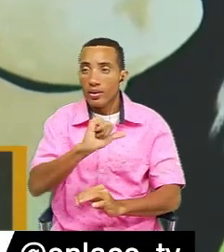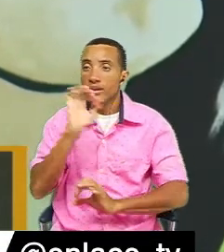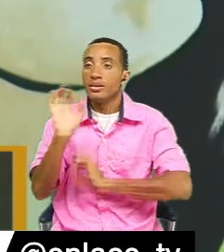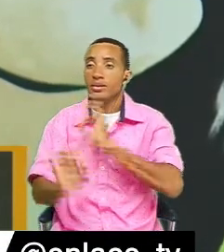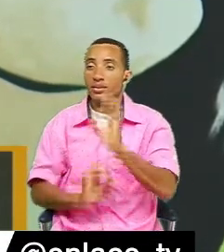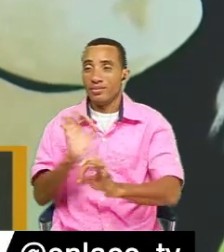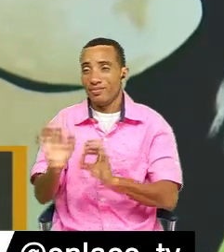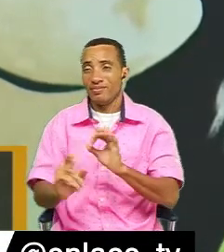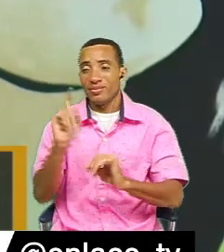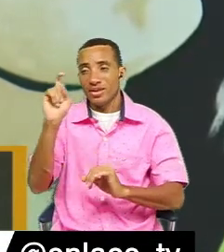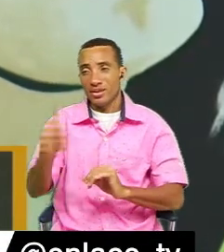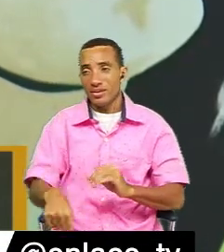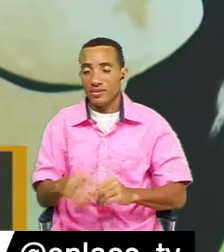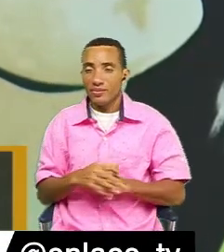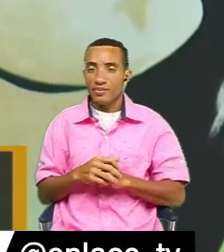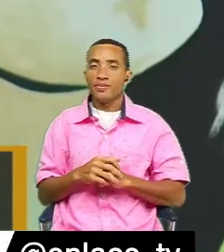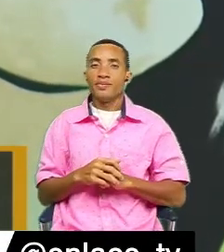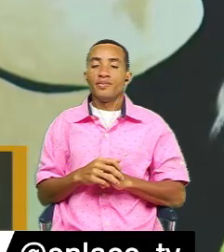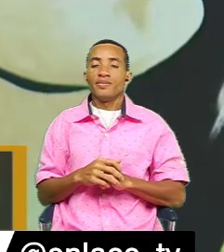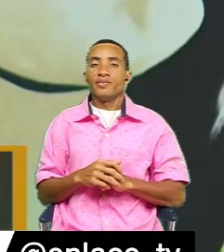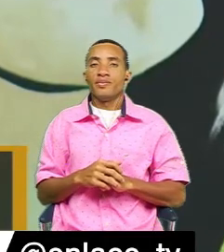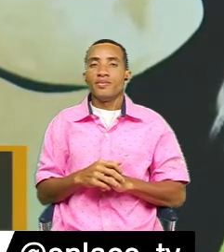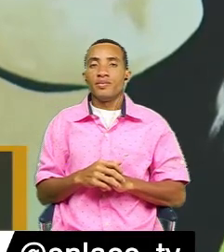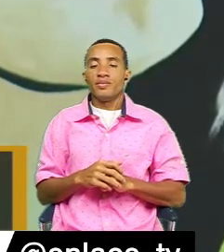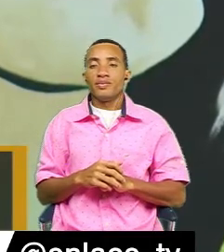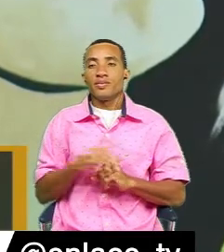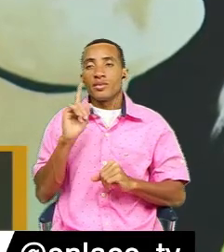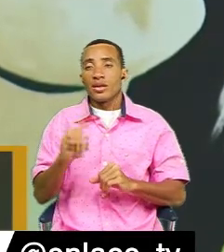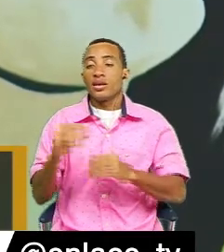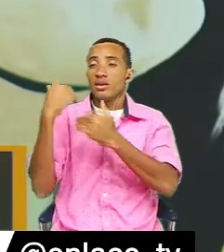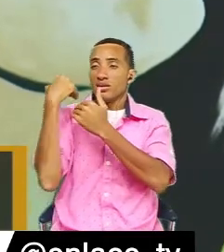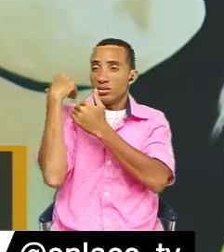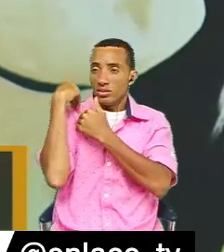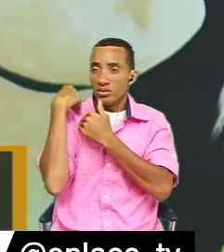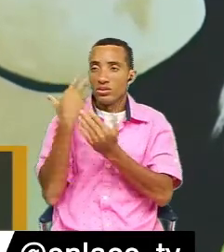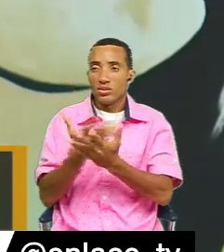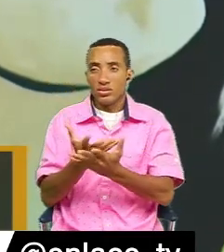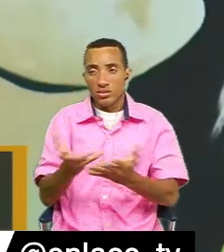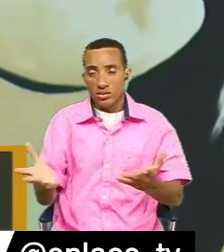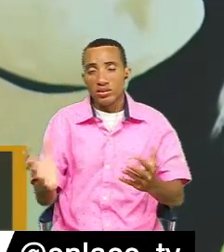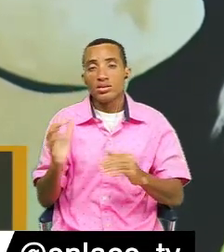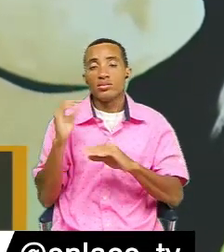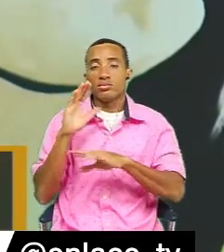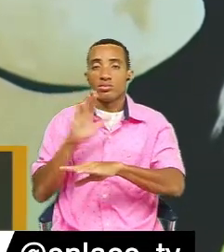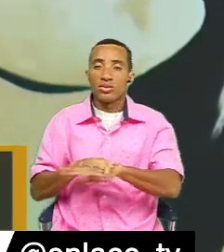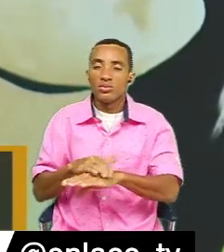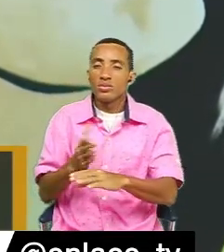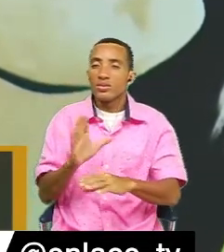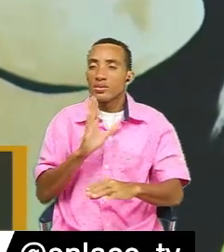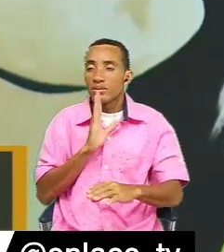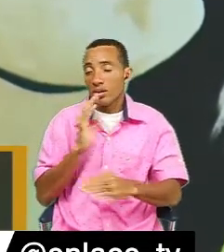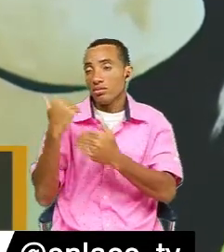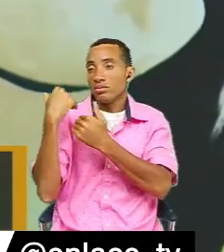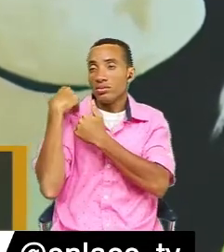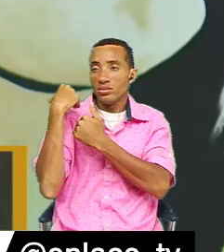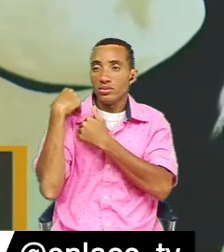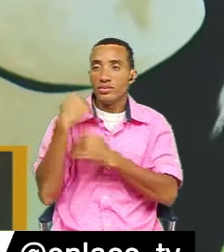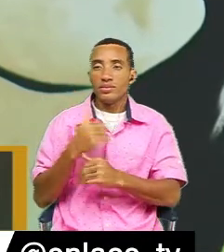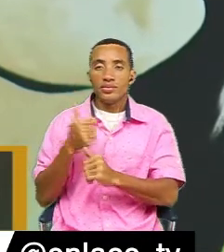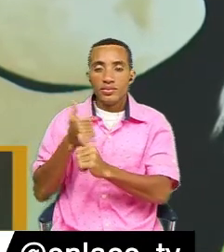que se tiene que jugar y se asuman las responsabilidades que se tienen en este tipo de hechos y realmente haya